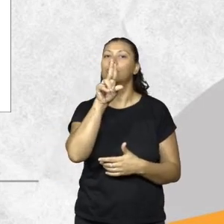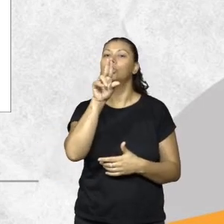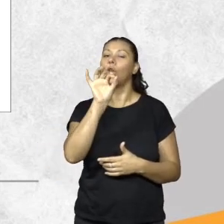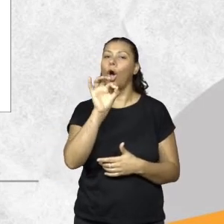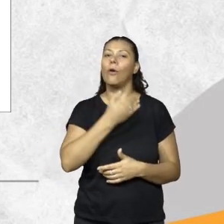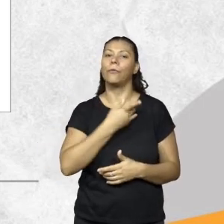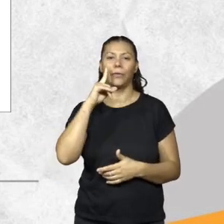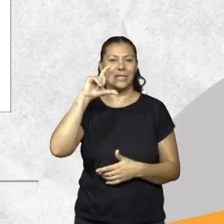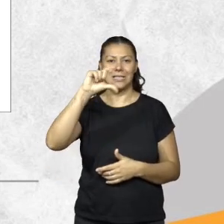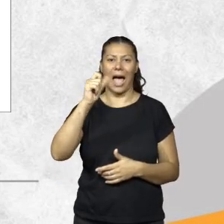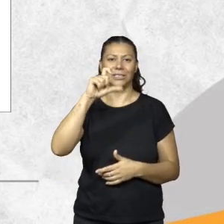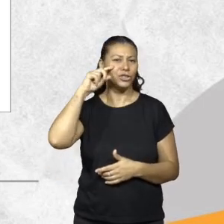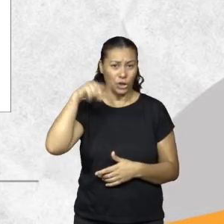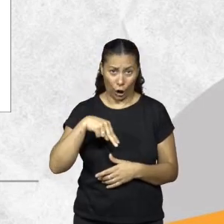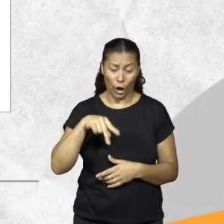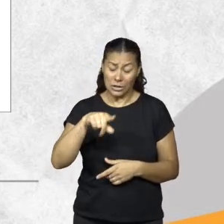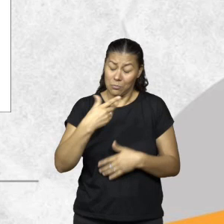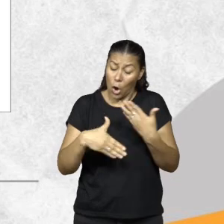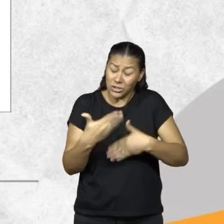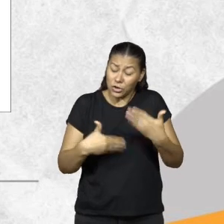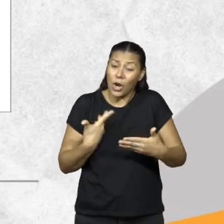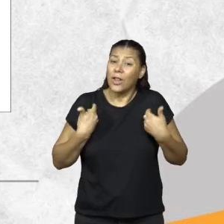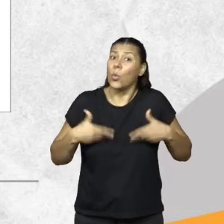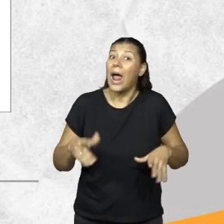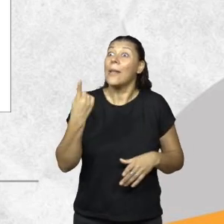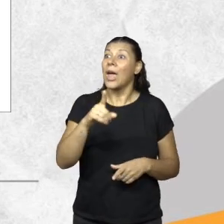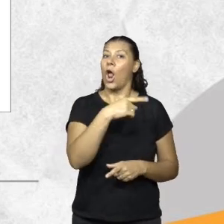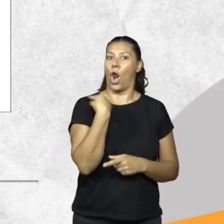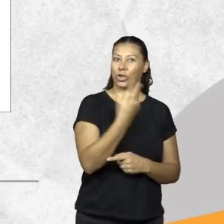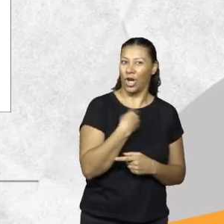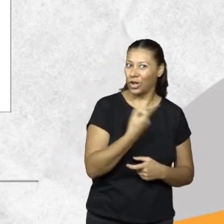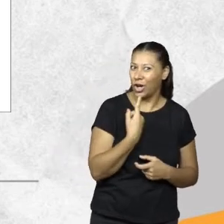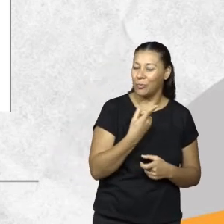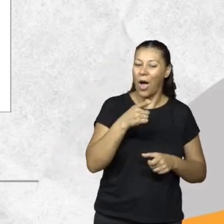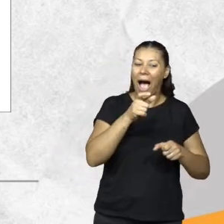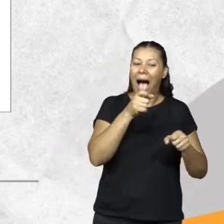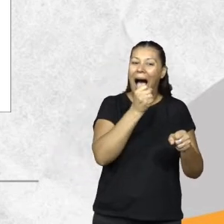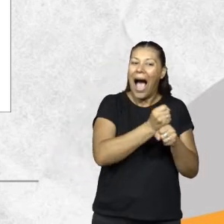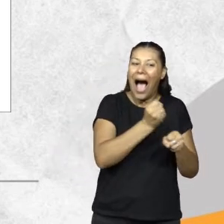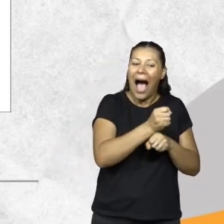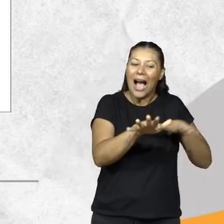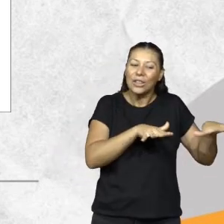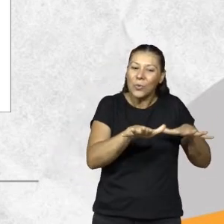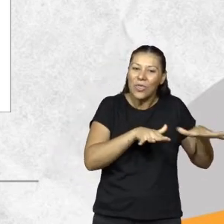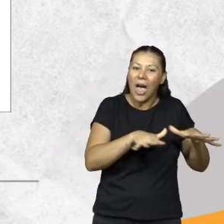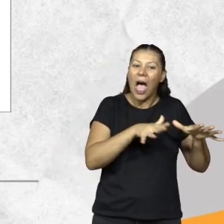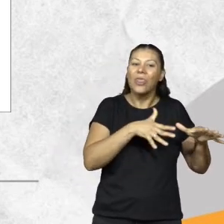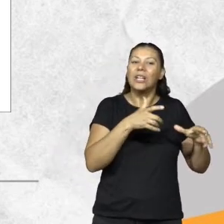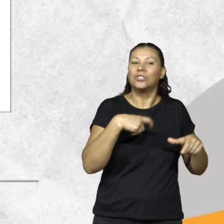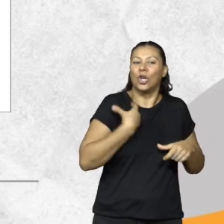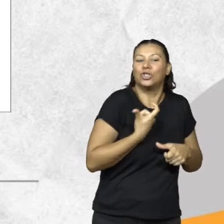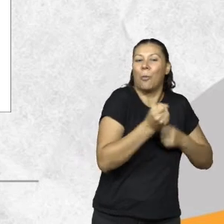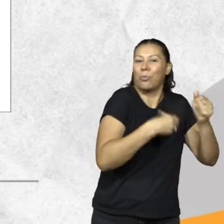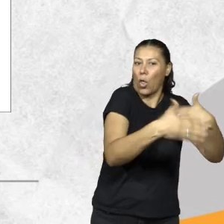y nosotras con nuestras actividades socioproductivas lo aceleramos, cuando aportamos